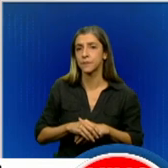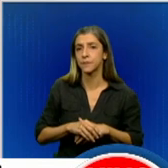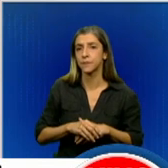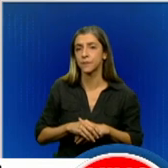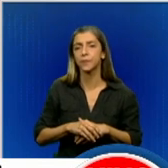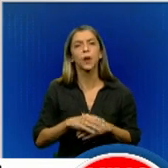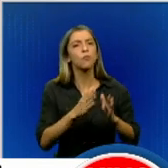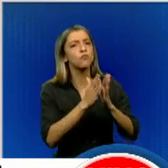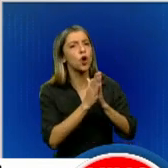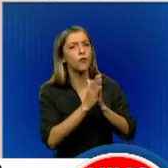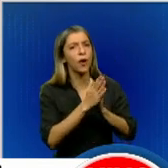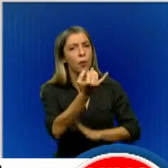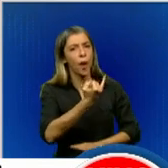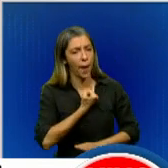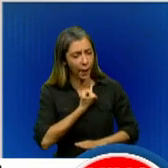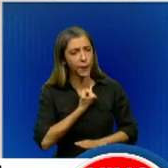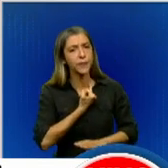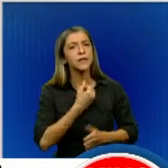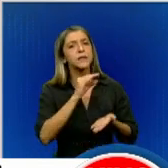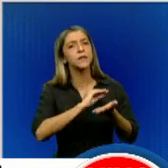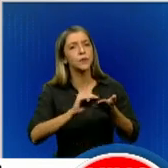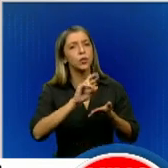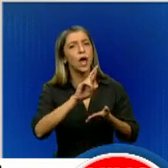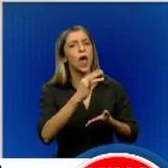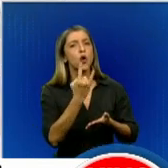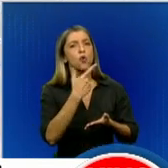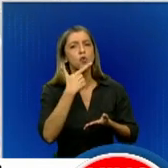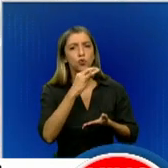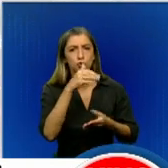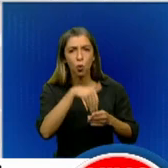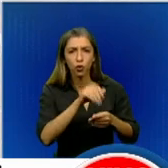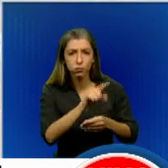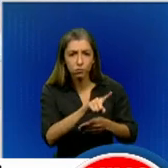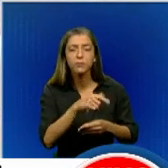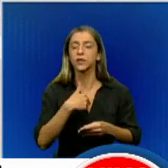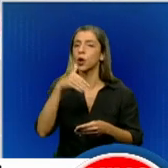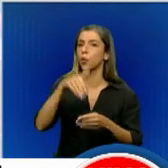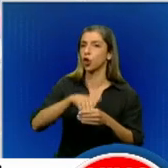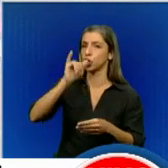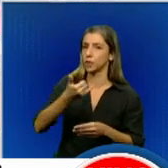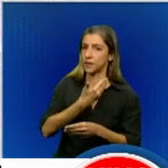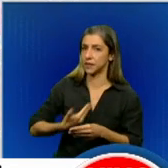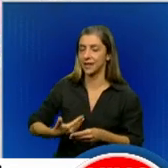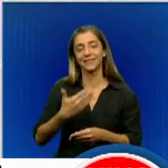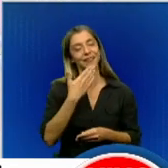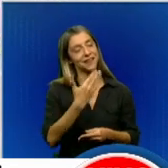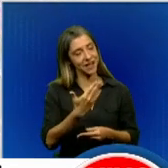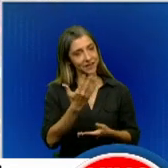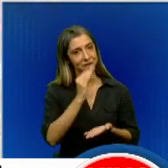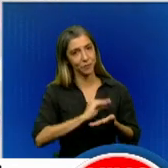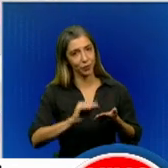por favor si me puede indicar diputada ruso el sentido de su voto si quisiera votar afirmativo presidente gracias diputada